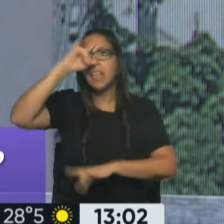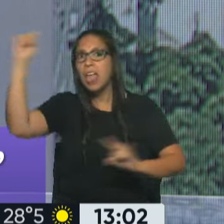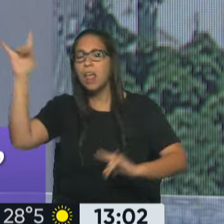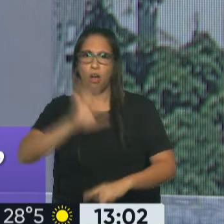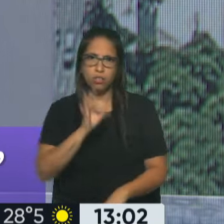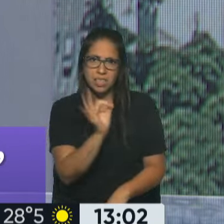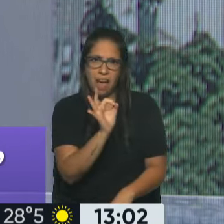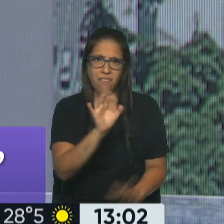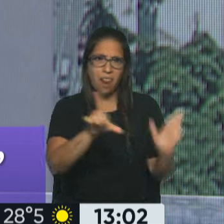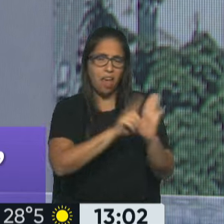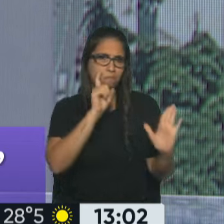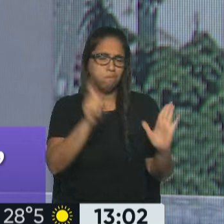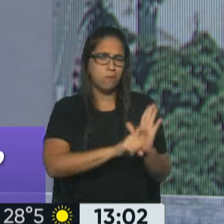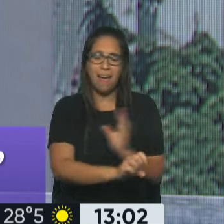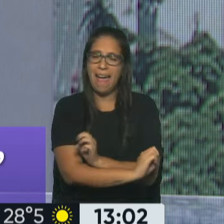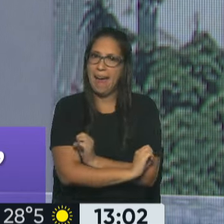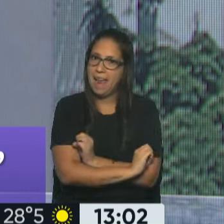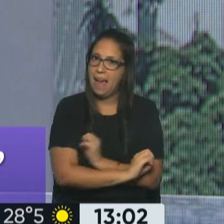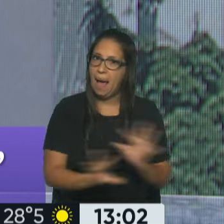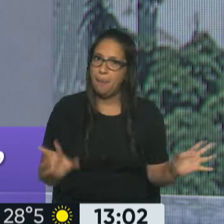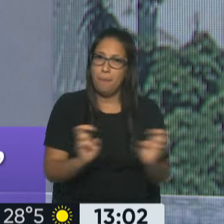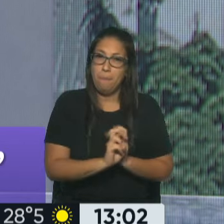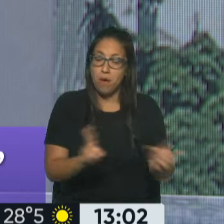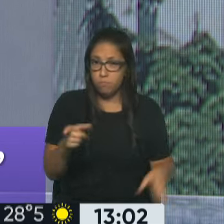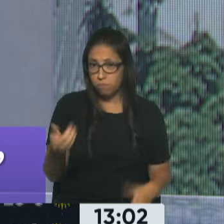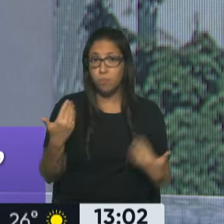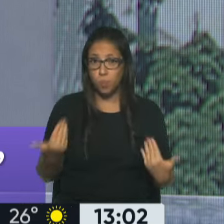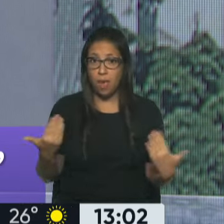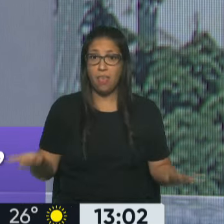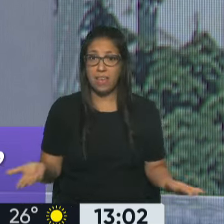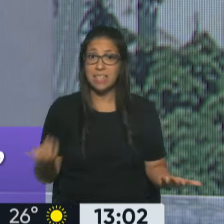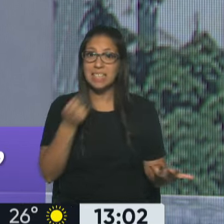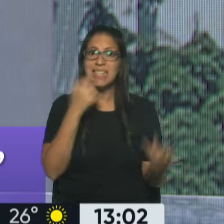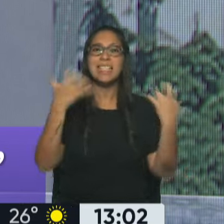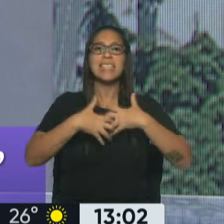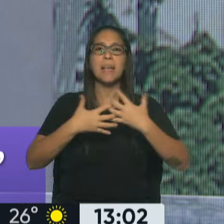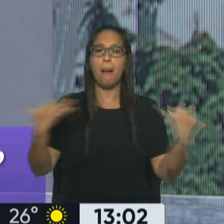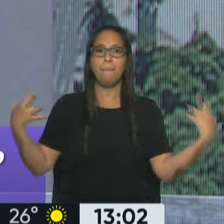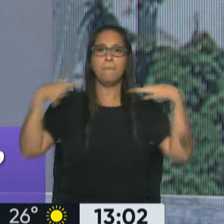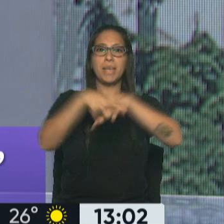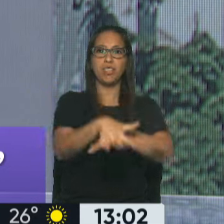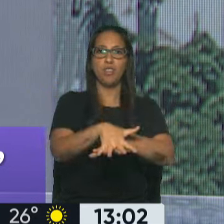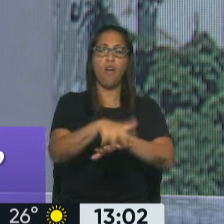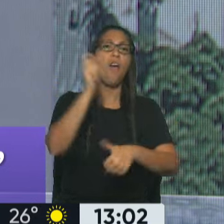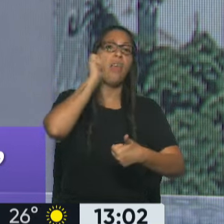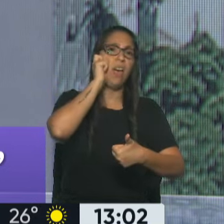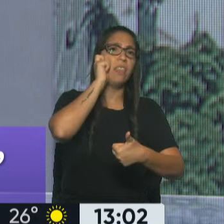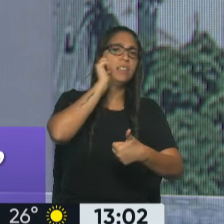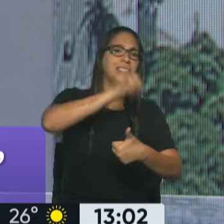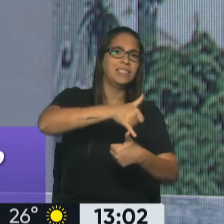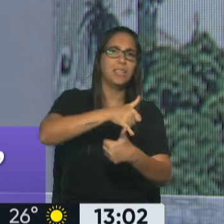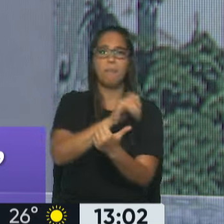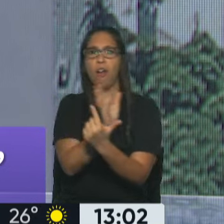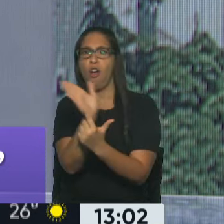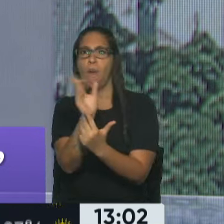violó la ley en su parte más grave. Y esto se puede hacer. Un sistema mixto. Con la edad, sí, pero que a su vez haya